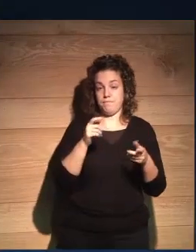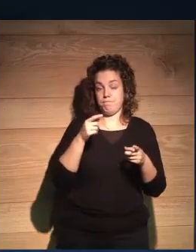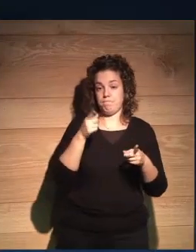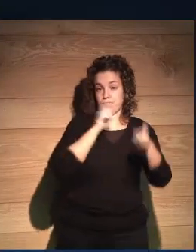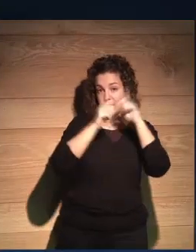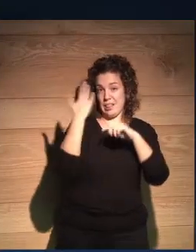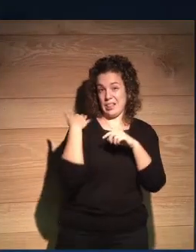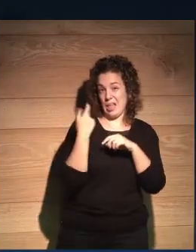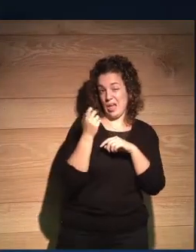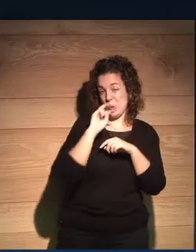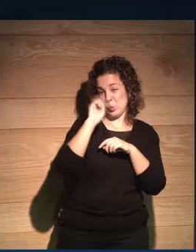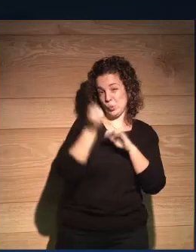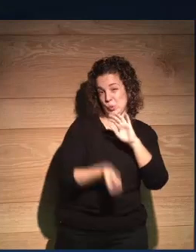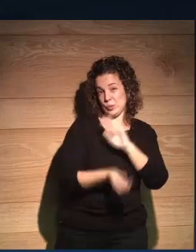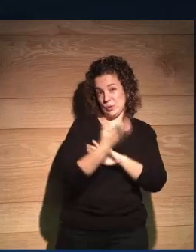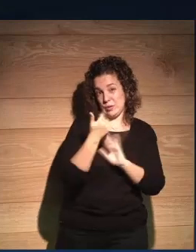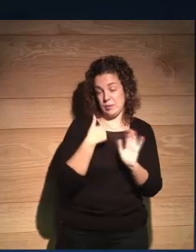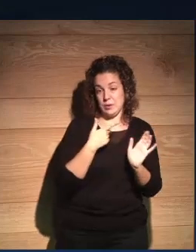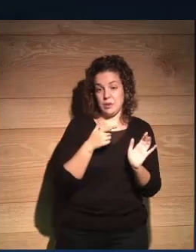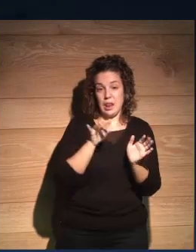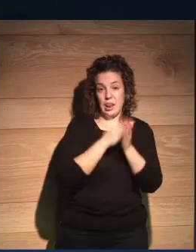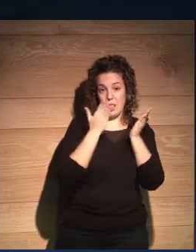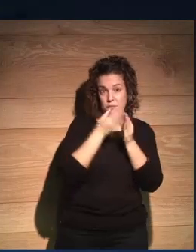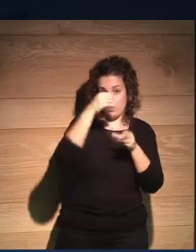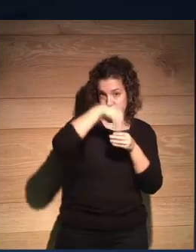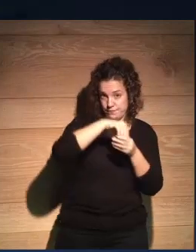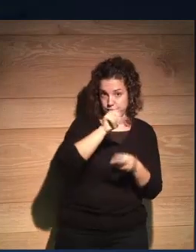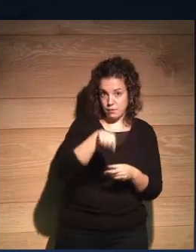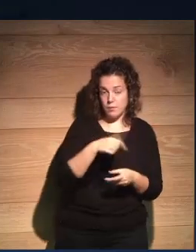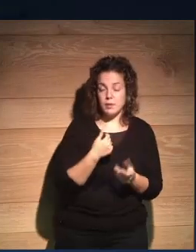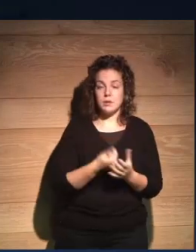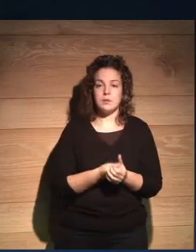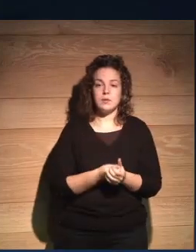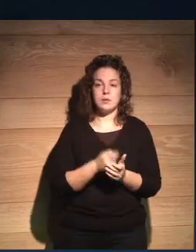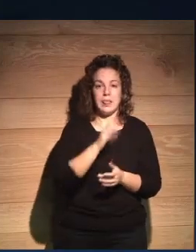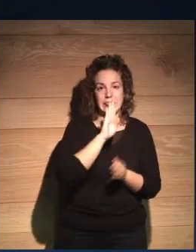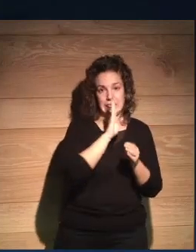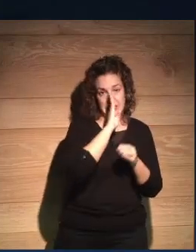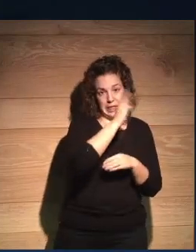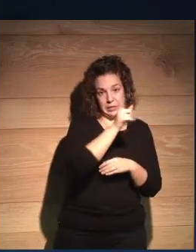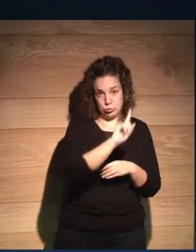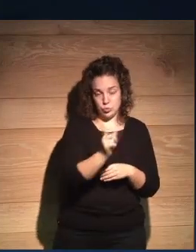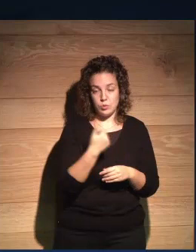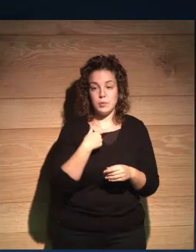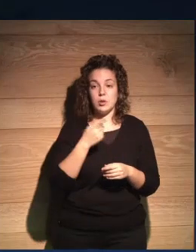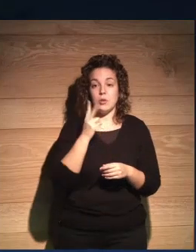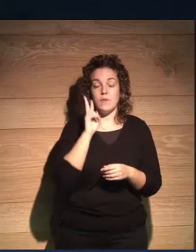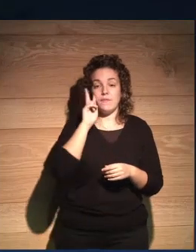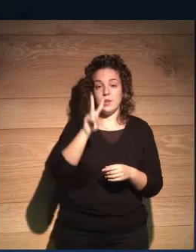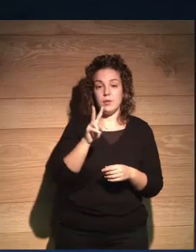el otro día, que también abordo indirectamente, pero también se aborda en el libro, es, por un lado, veo totalmente